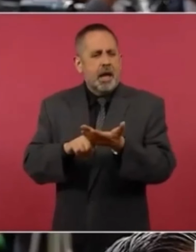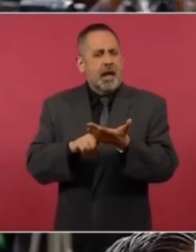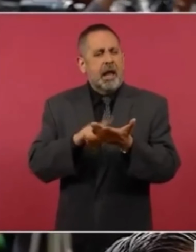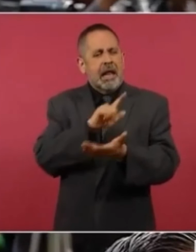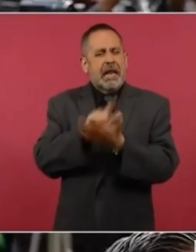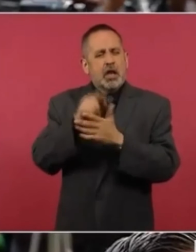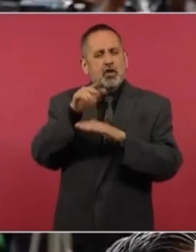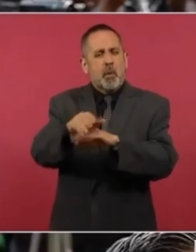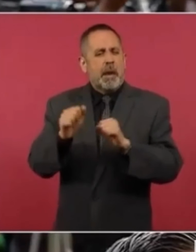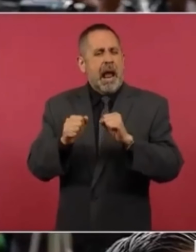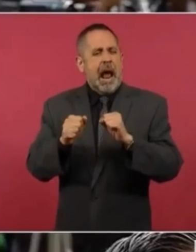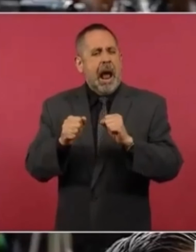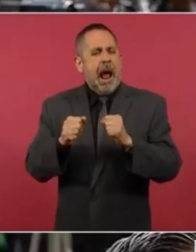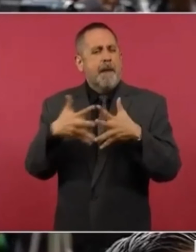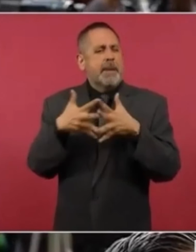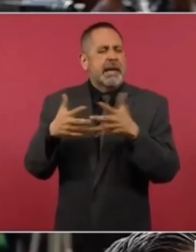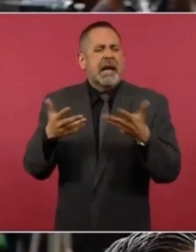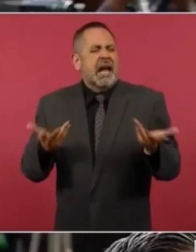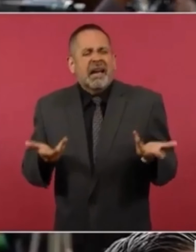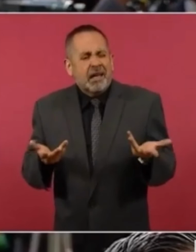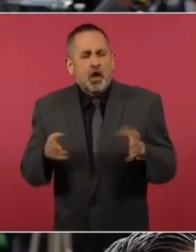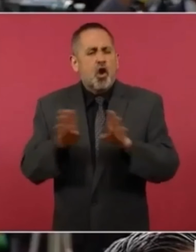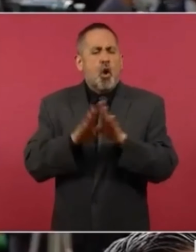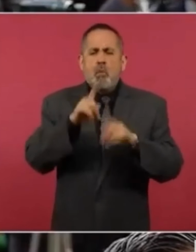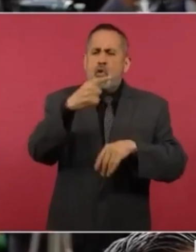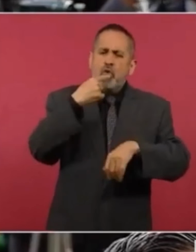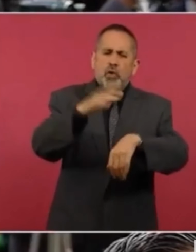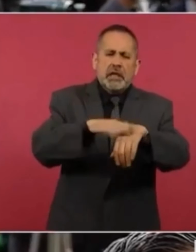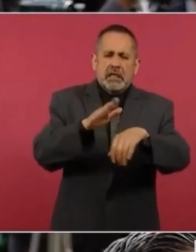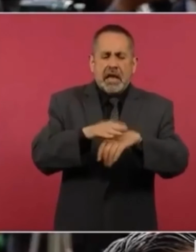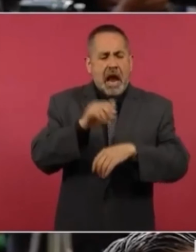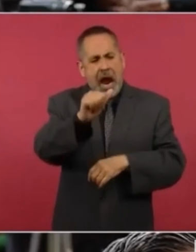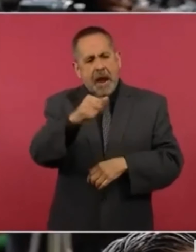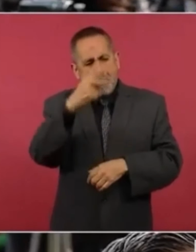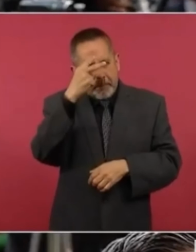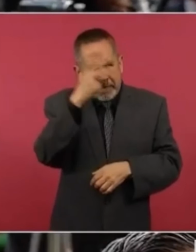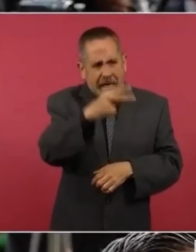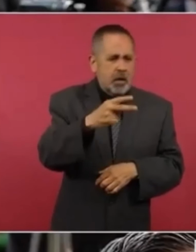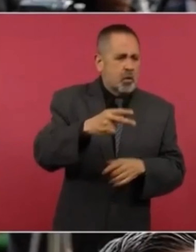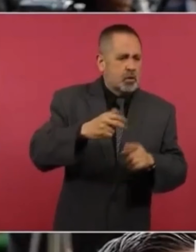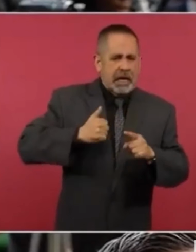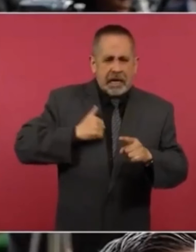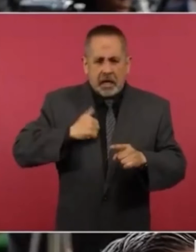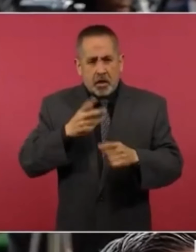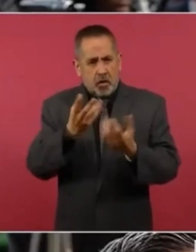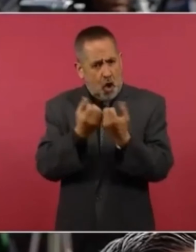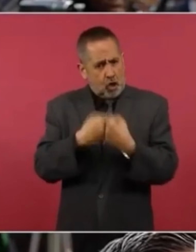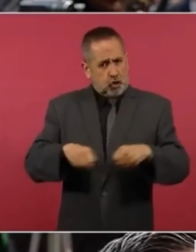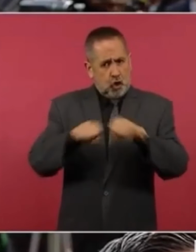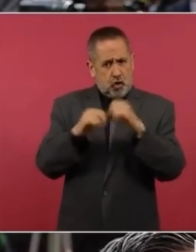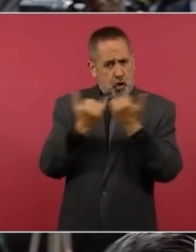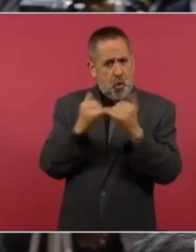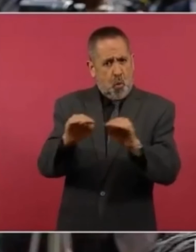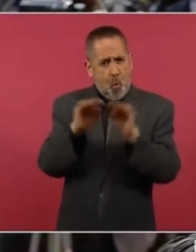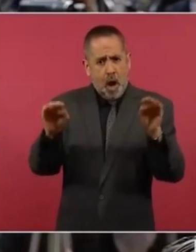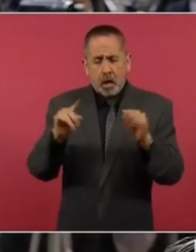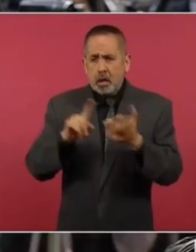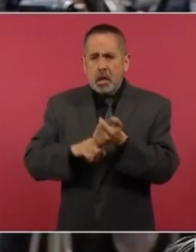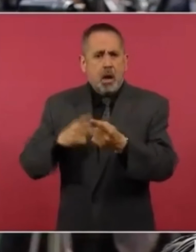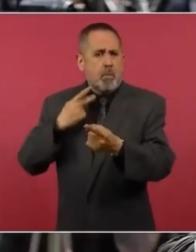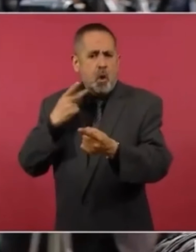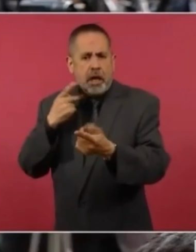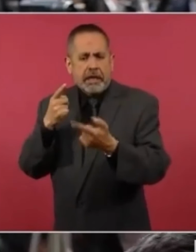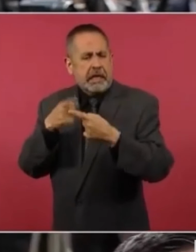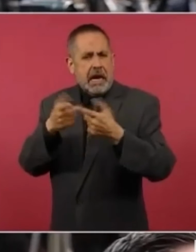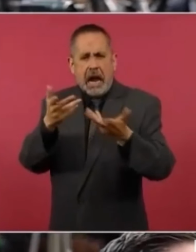American. ¿Cómo puede decirle a los mexicanos y canadienses que ven en su casa de que serán socios igualitarios en la oportunidad económica a la que se refiere en